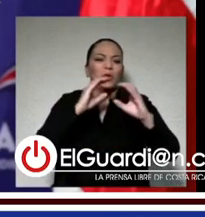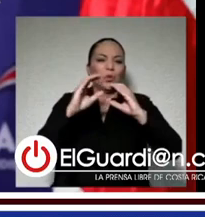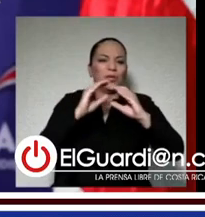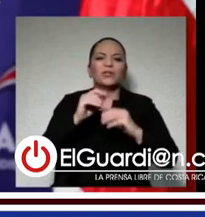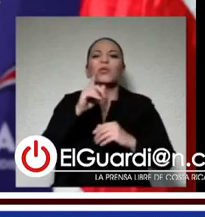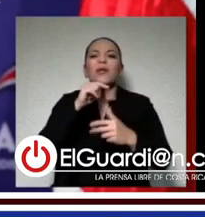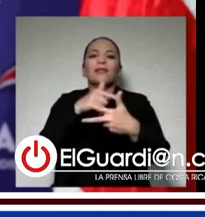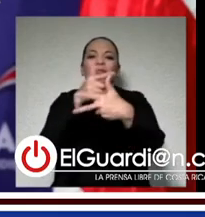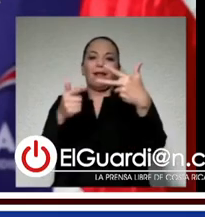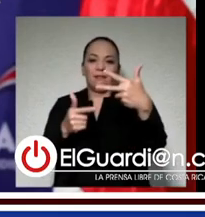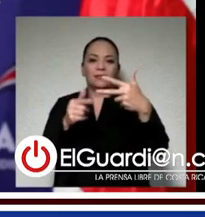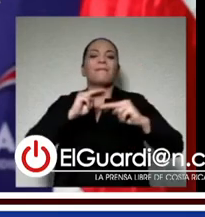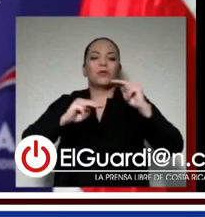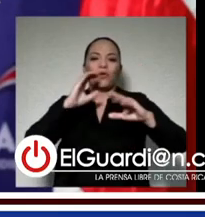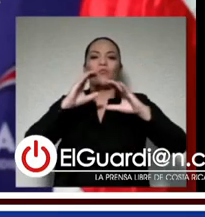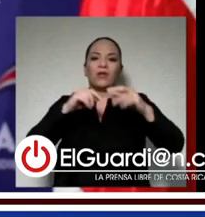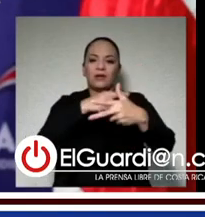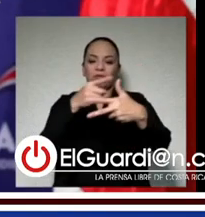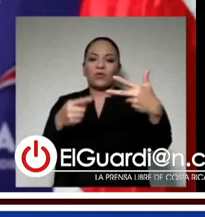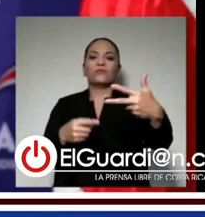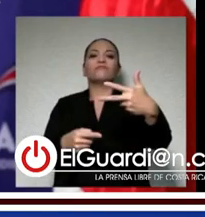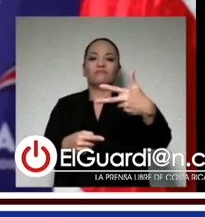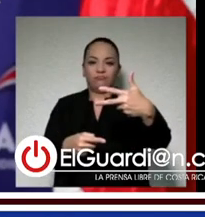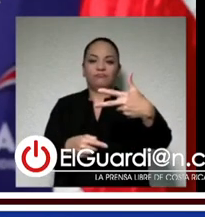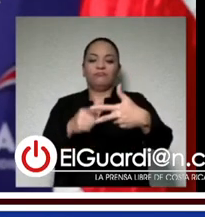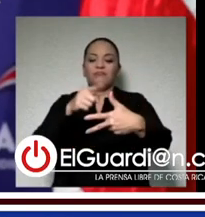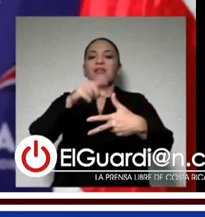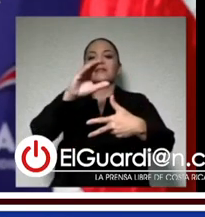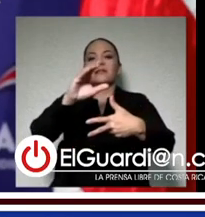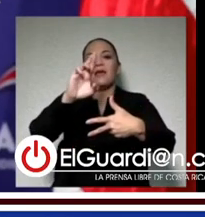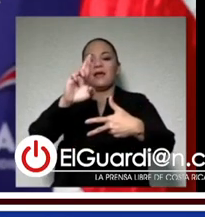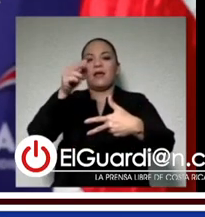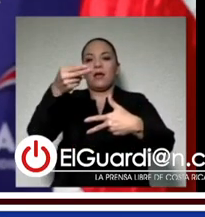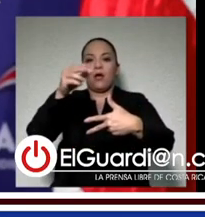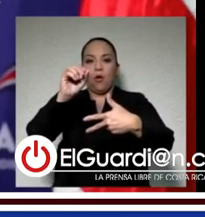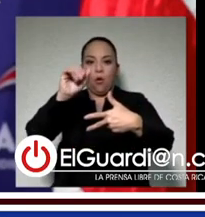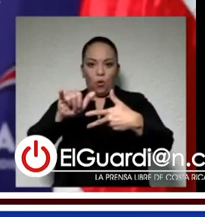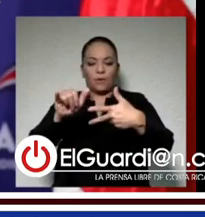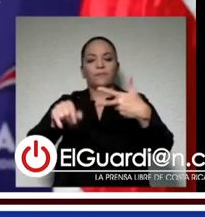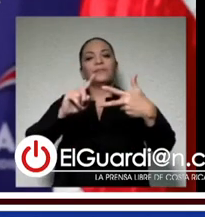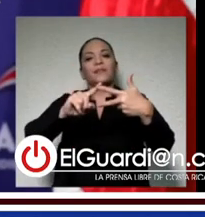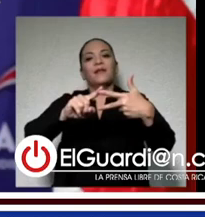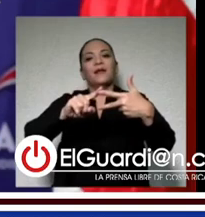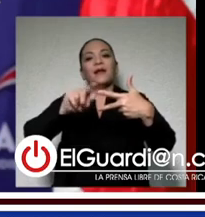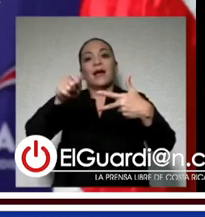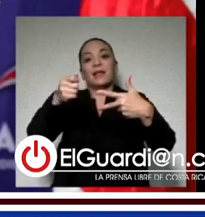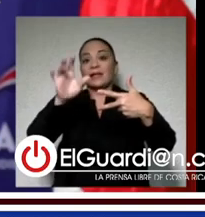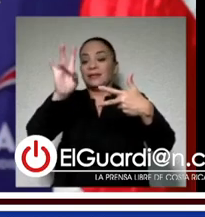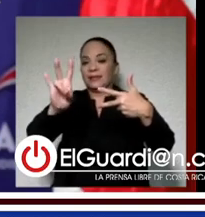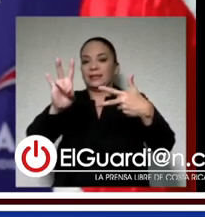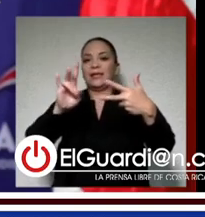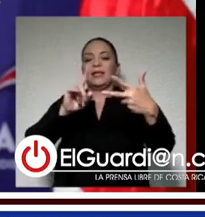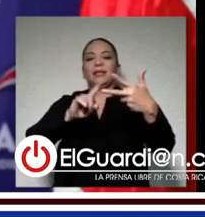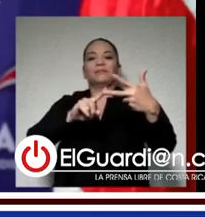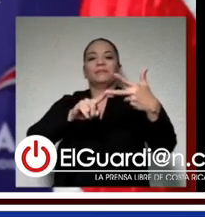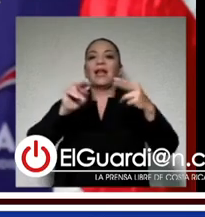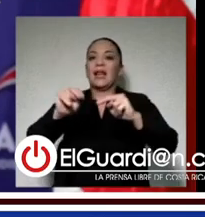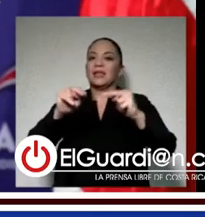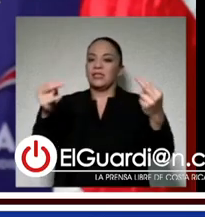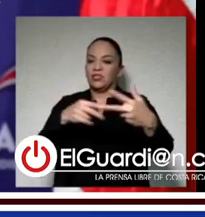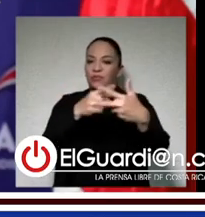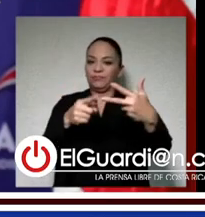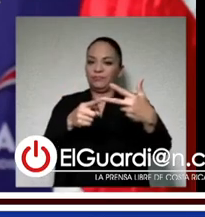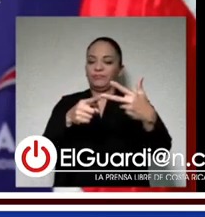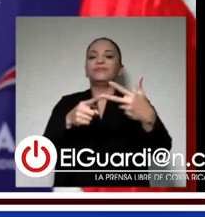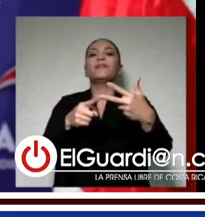medios, fundamentalmente, nombres y apellidos, RHOY, La Nación y Canal 7, y algunos diputados, dos o tres